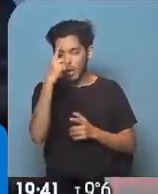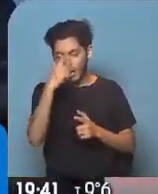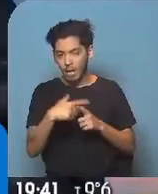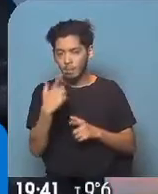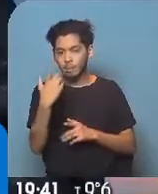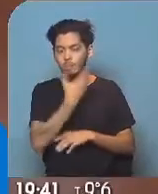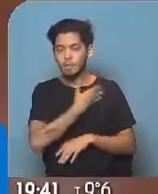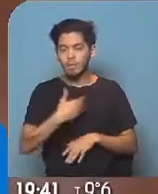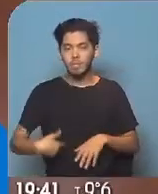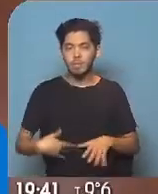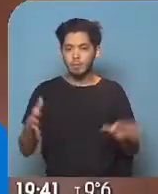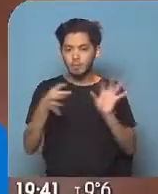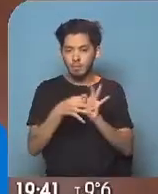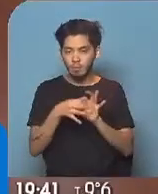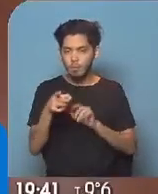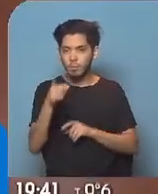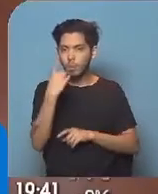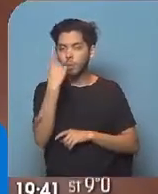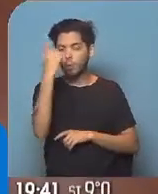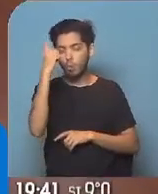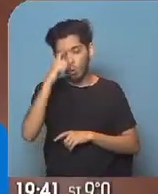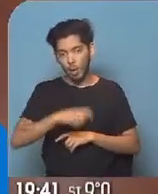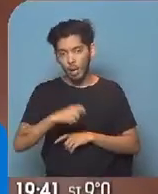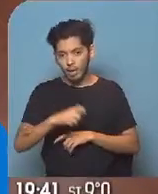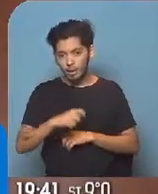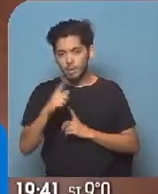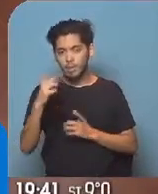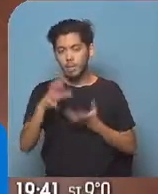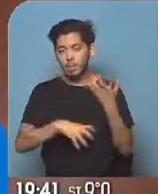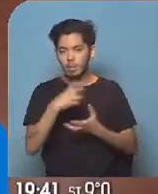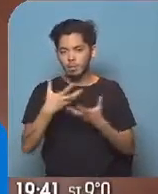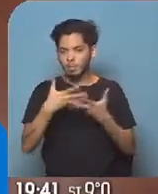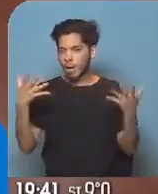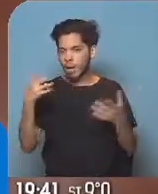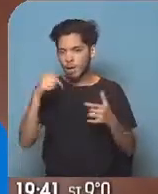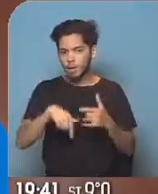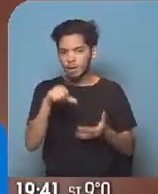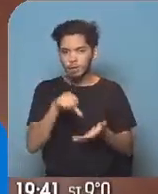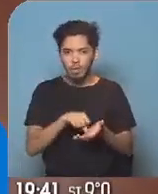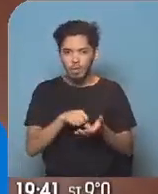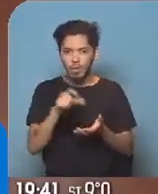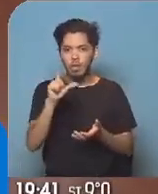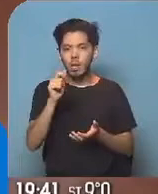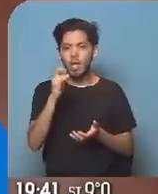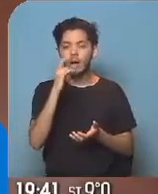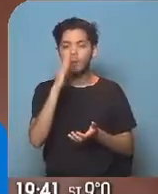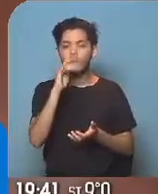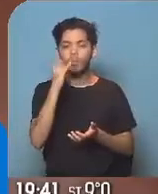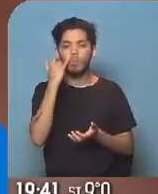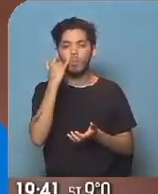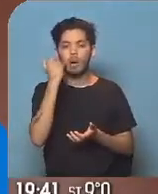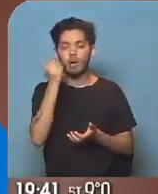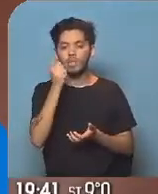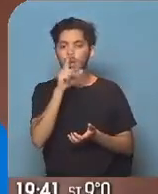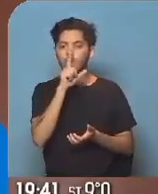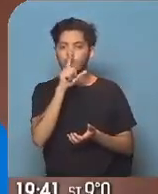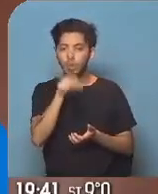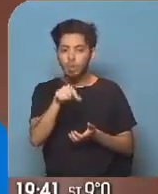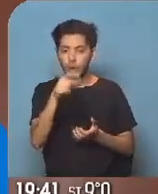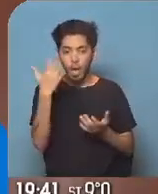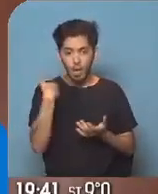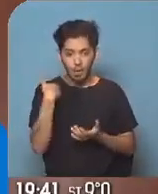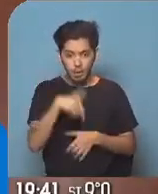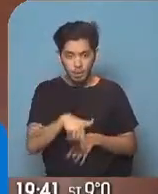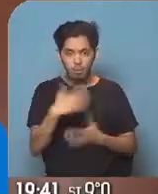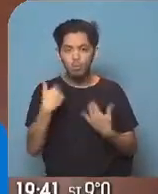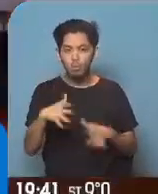expresidentes involucrados, algún juez, empresarios de los más poderosos del país, ¿este es el Lavallato argentino? Puede ser el comienzo, puede